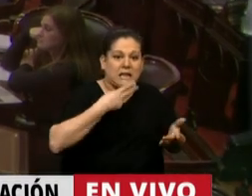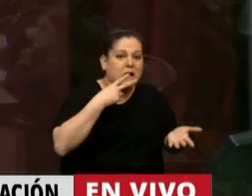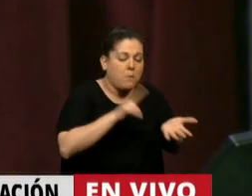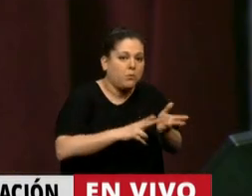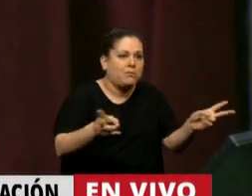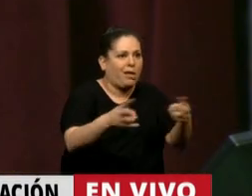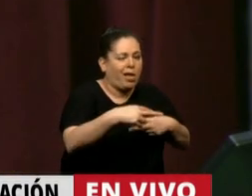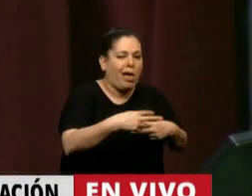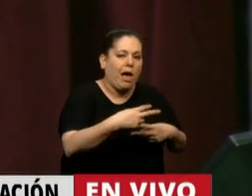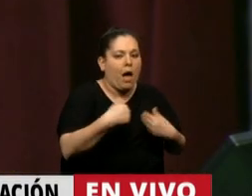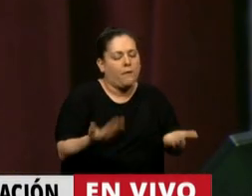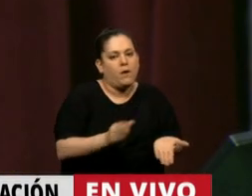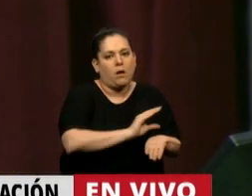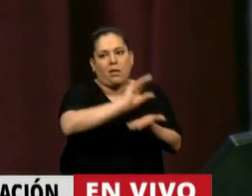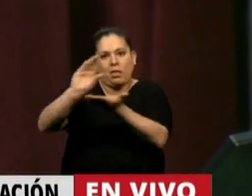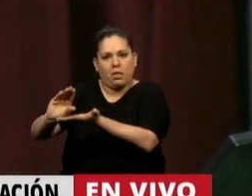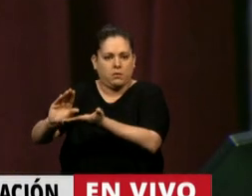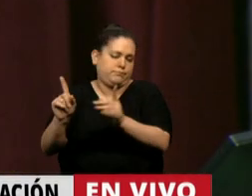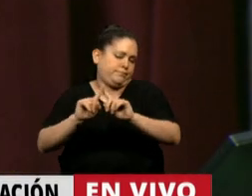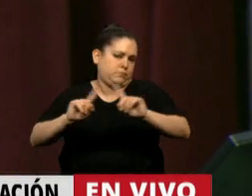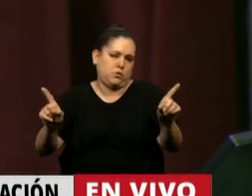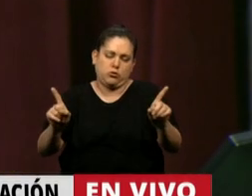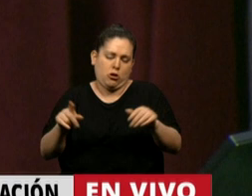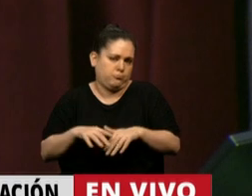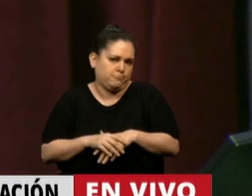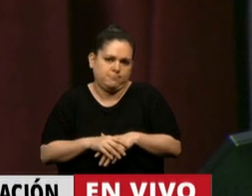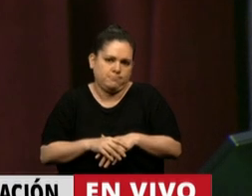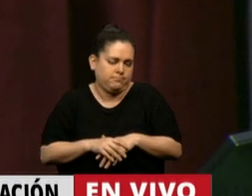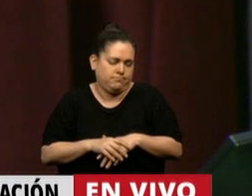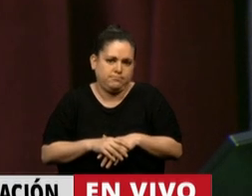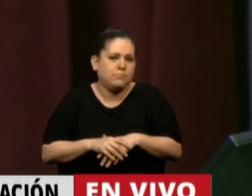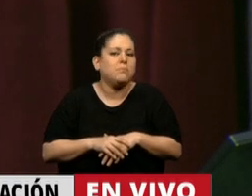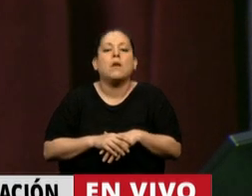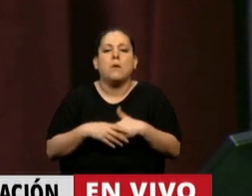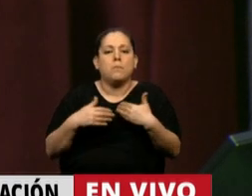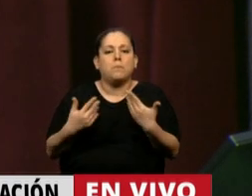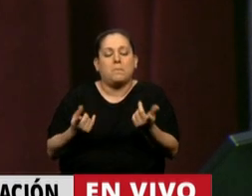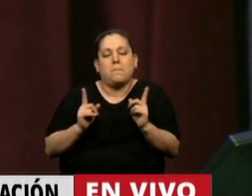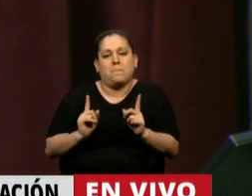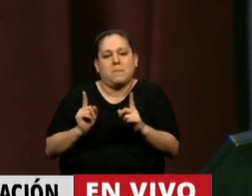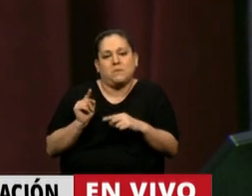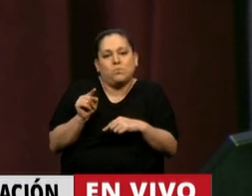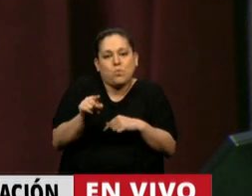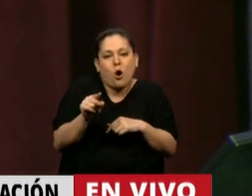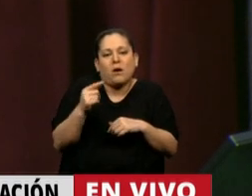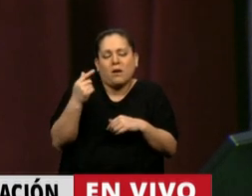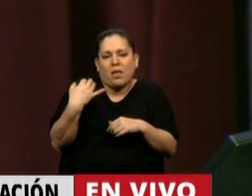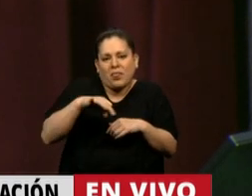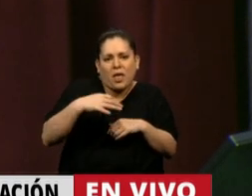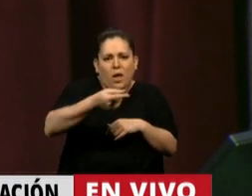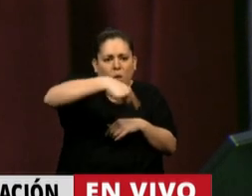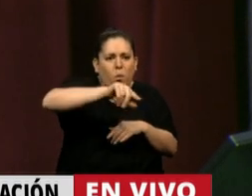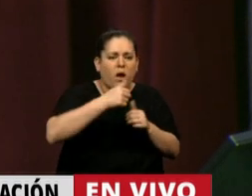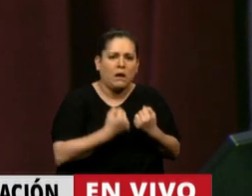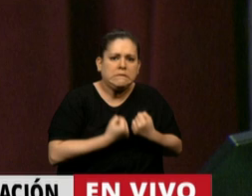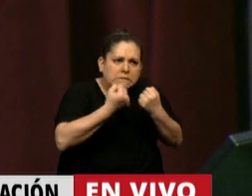de aquellos argentinos que tenían de alguna manera que tienen que hacen el esfuerzo